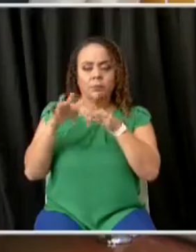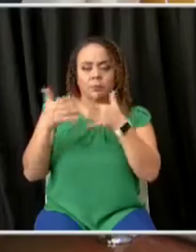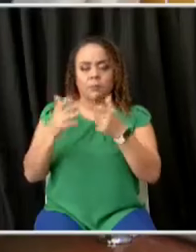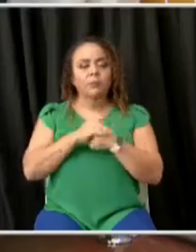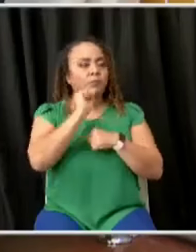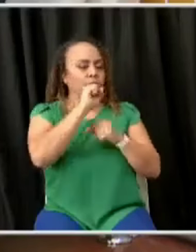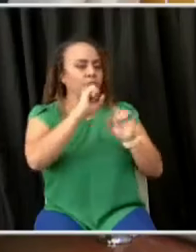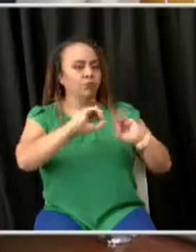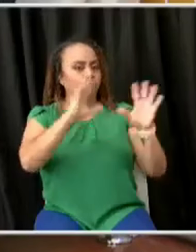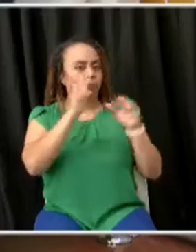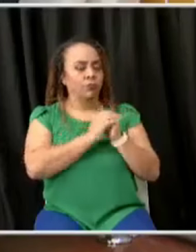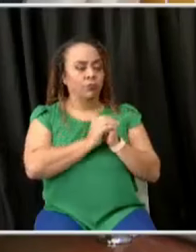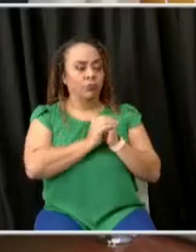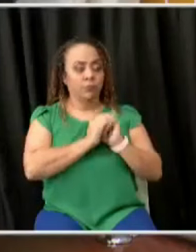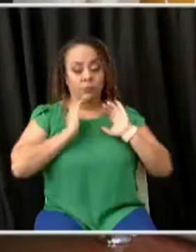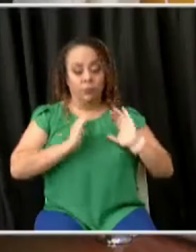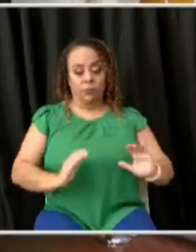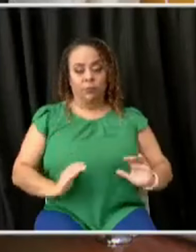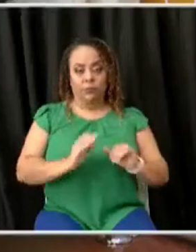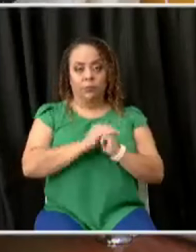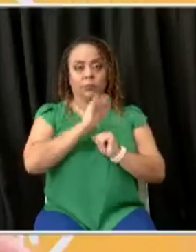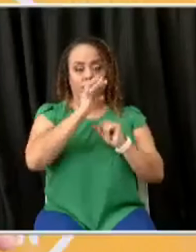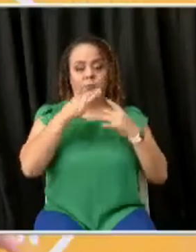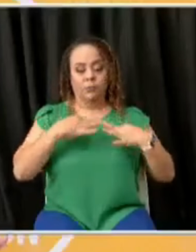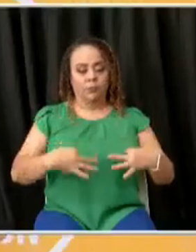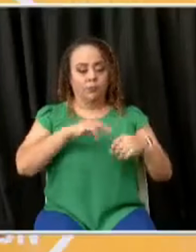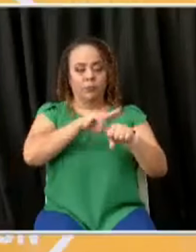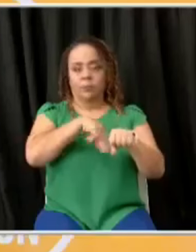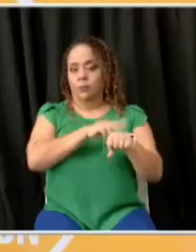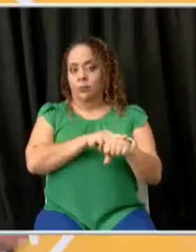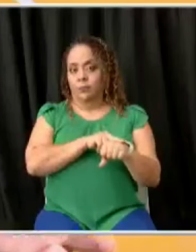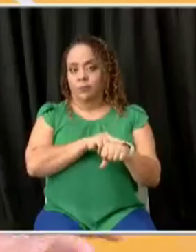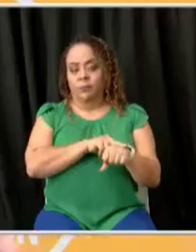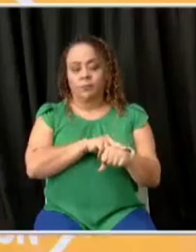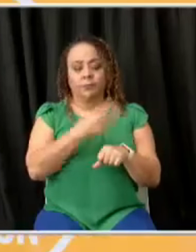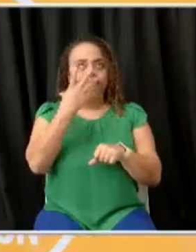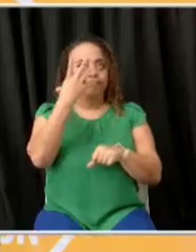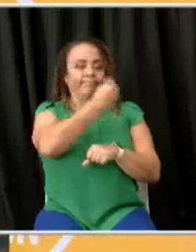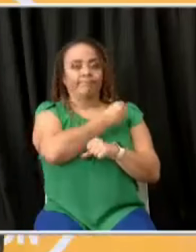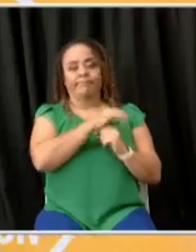claro. El cuerpo en su fisiología normal es maravilloso.